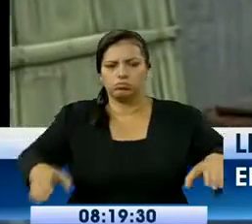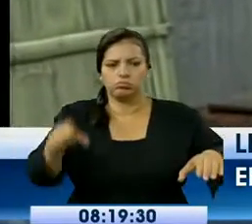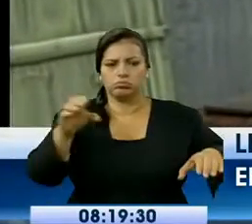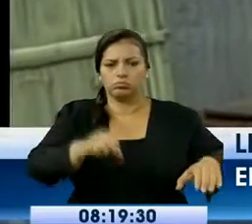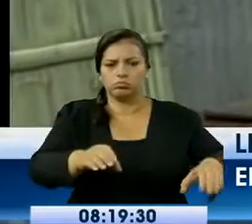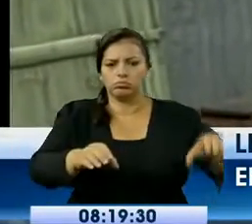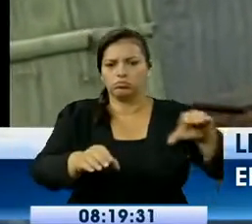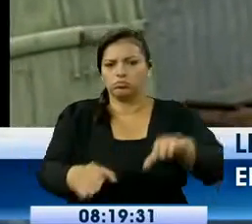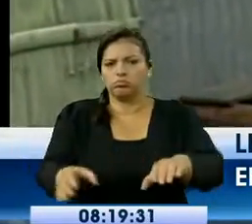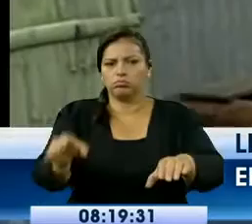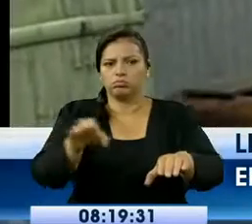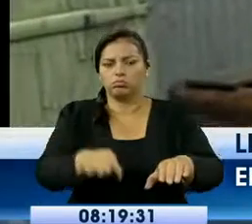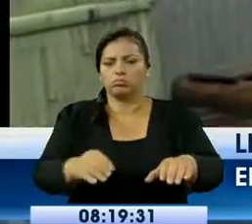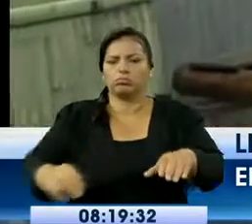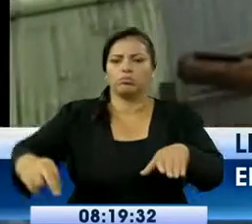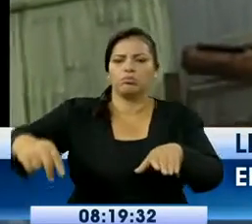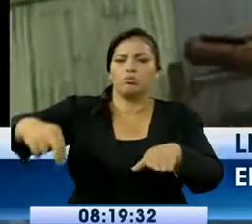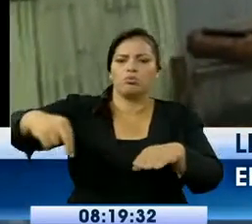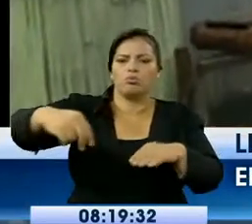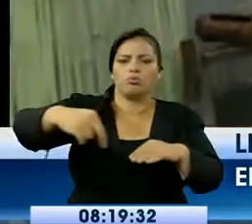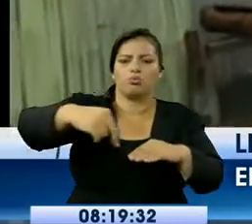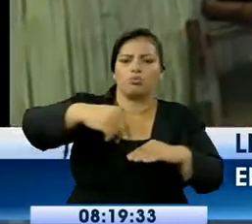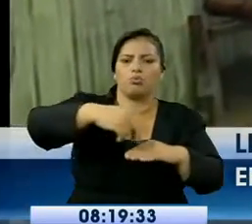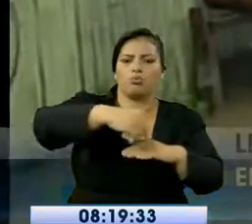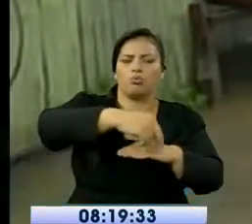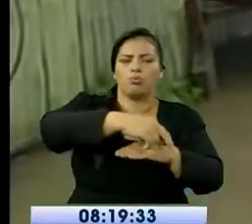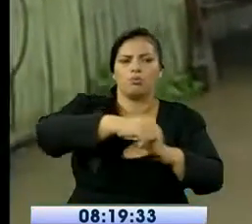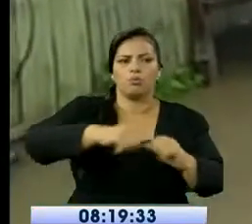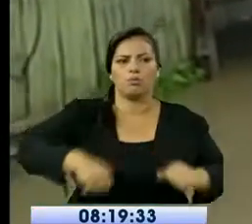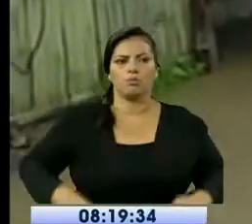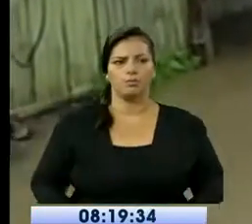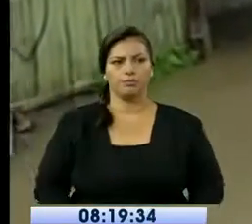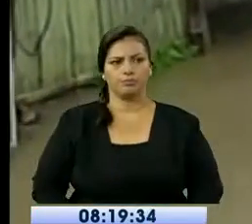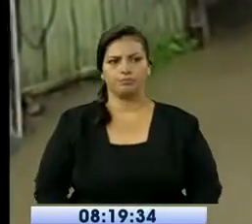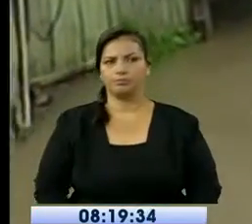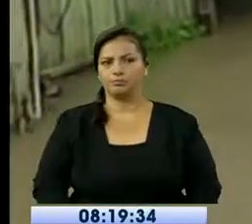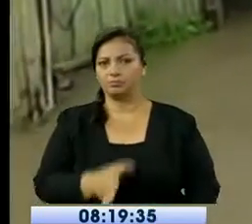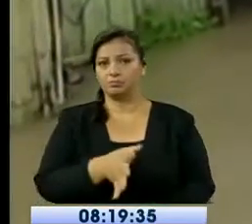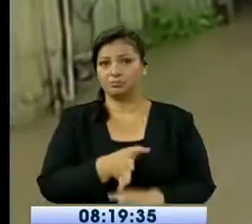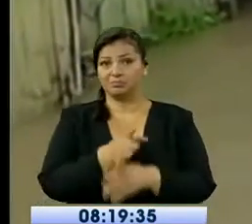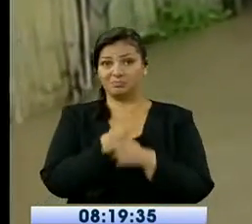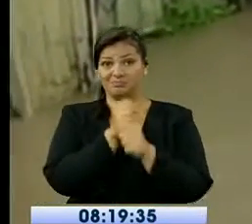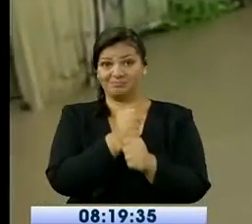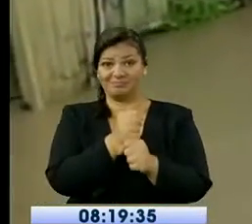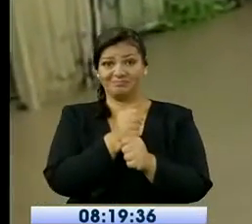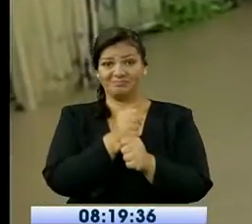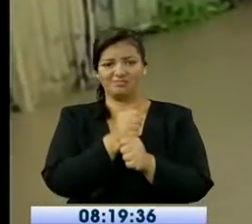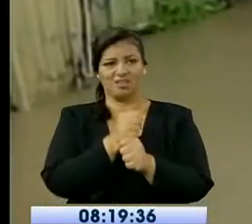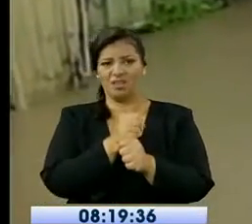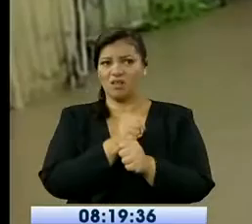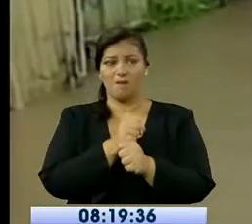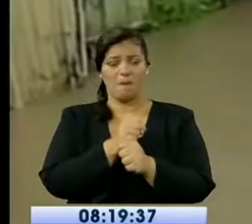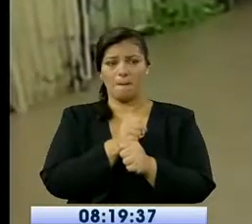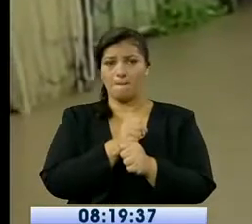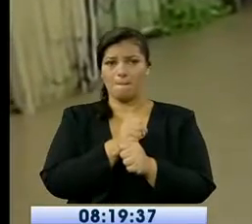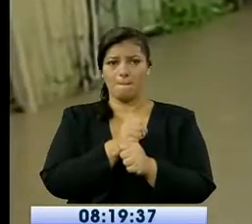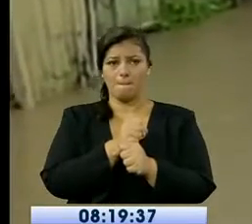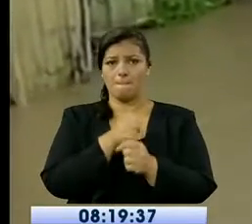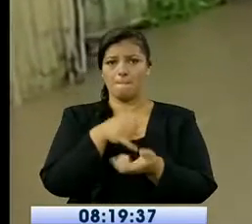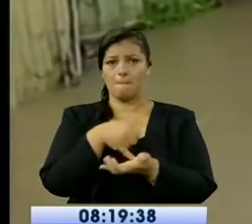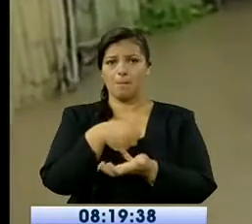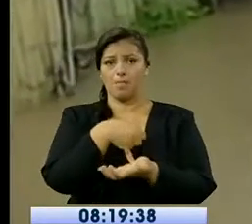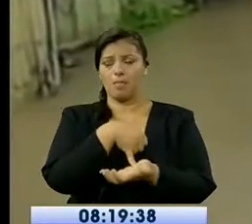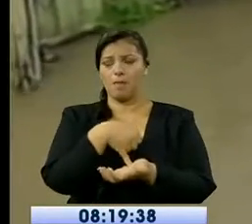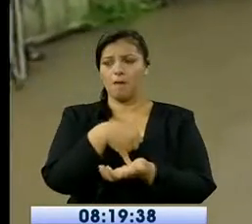Ojo que este madero de aquí se encuentra suelto, se encuentra flojo, hay peligro. Por acá, así es